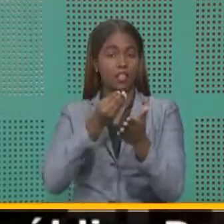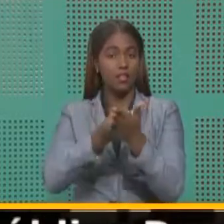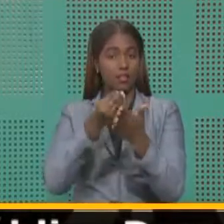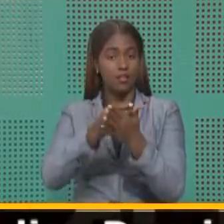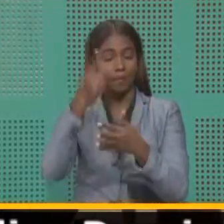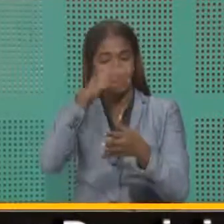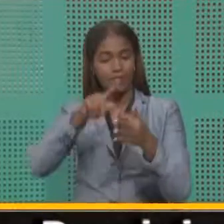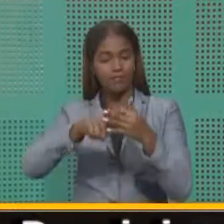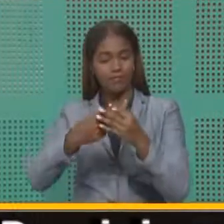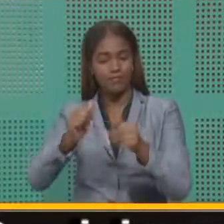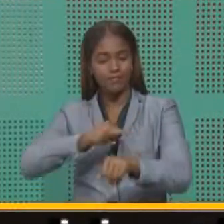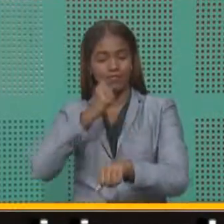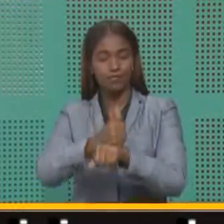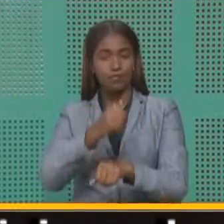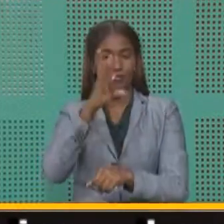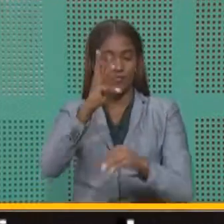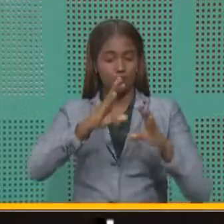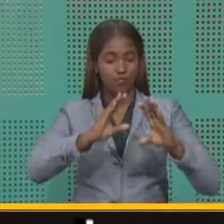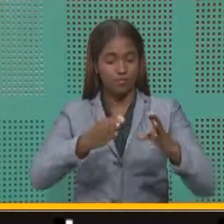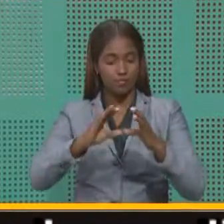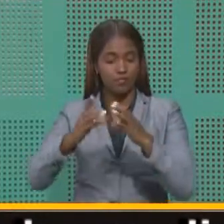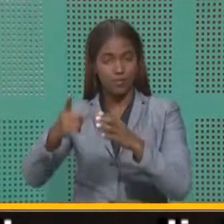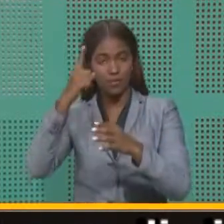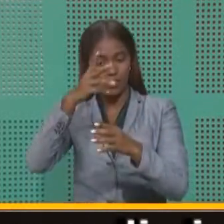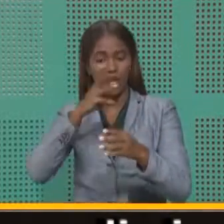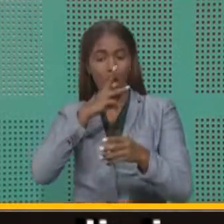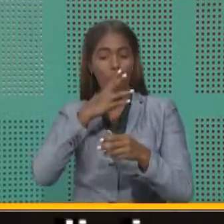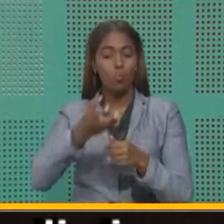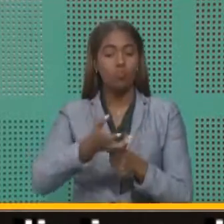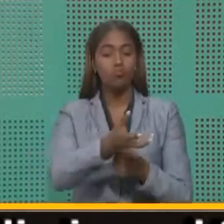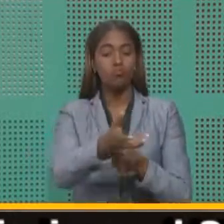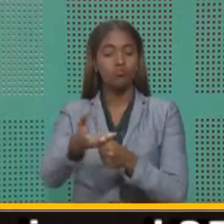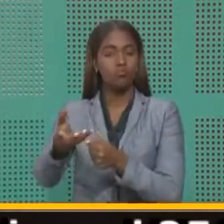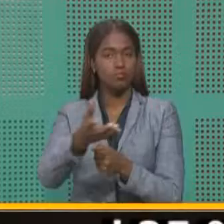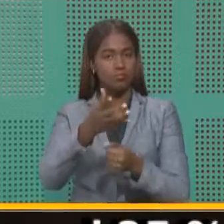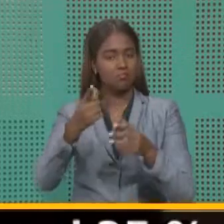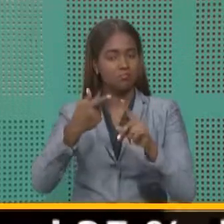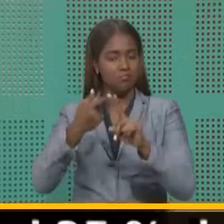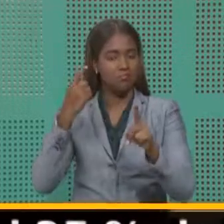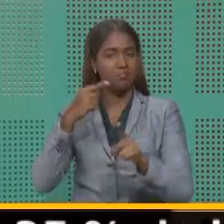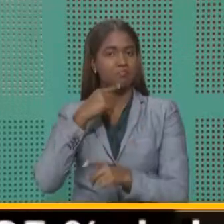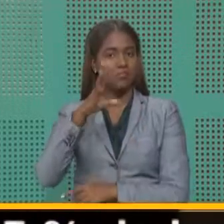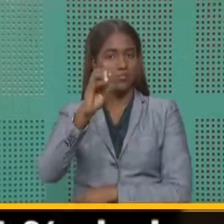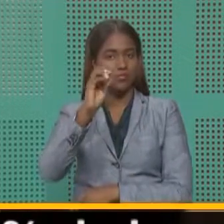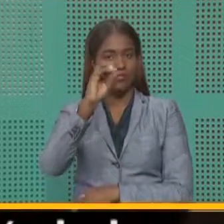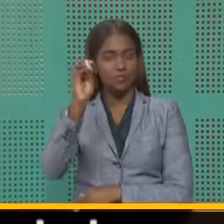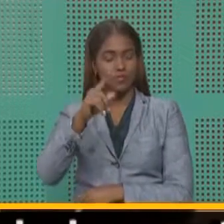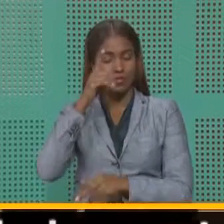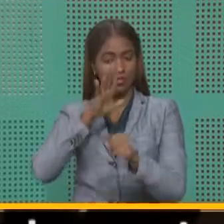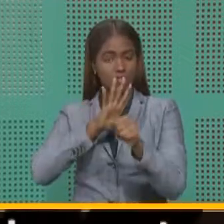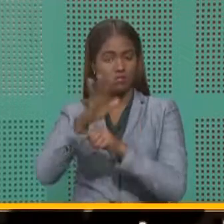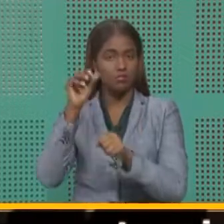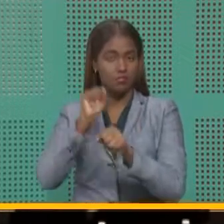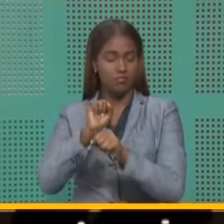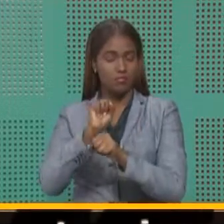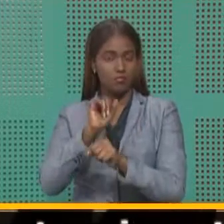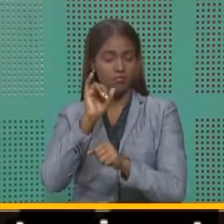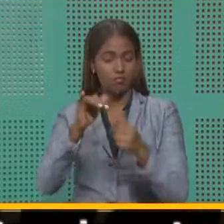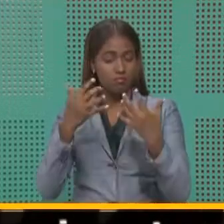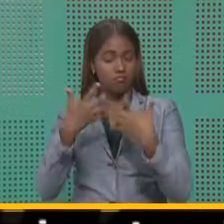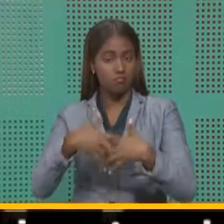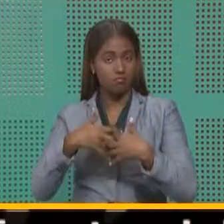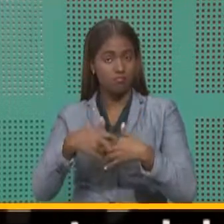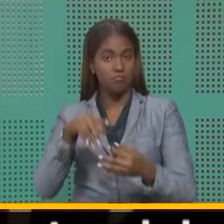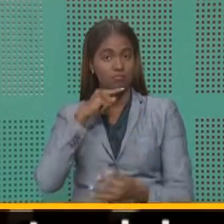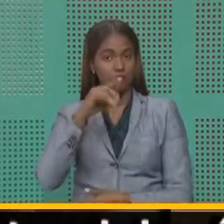la instalación de seis estaciones de bombeo correspondientes al 50% del total de la obra unos